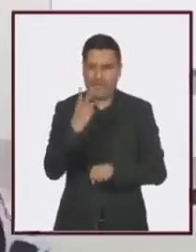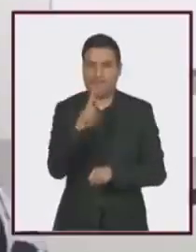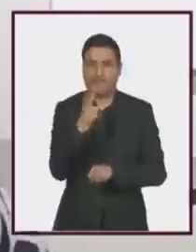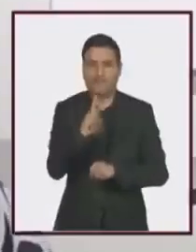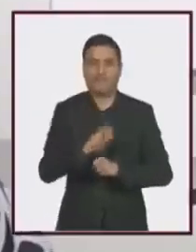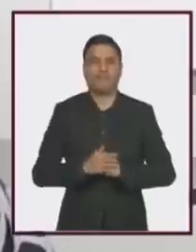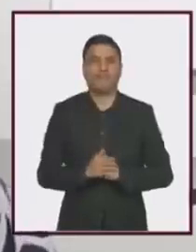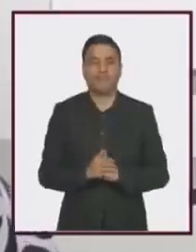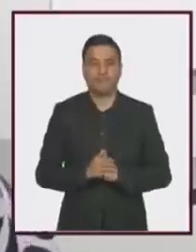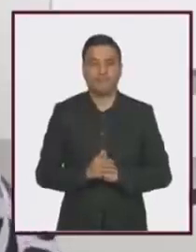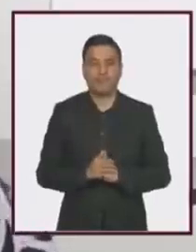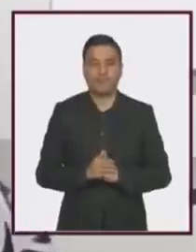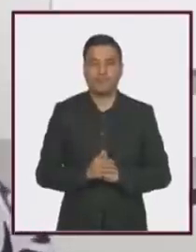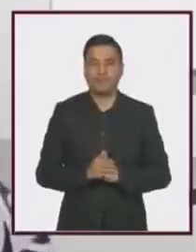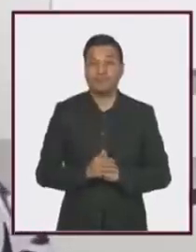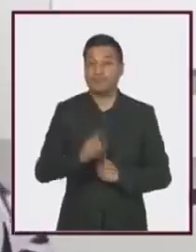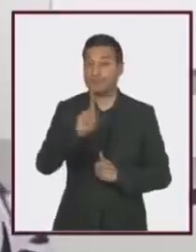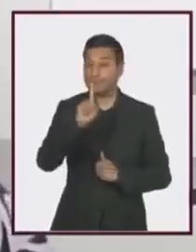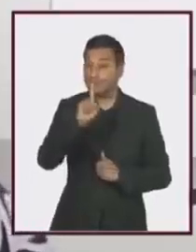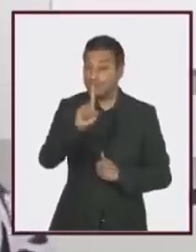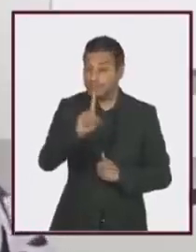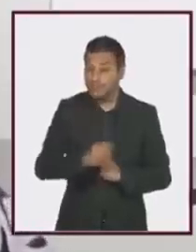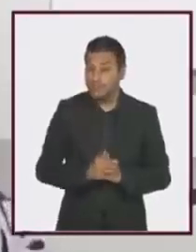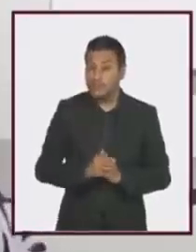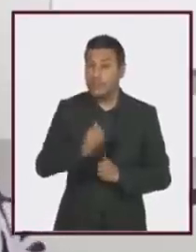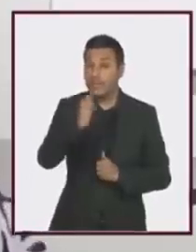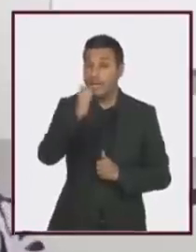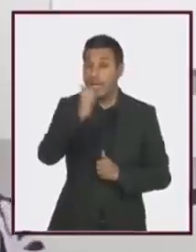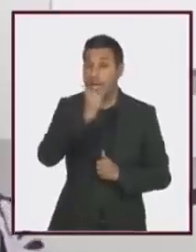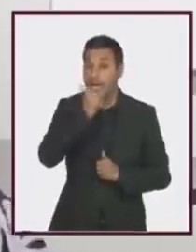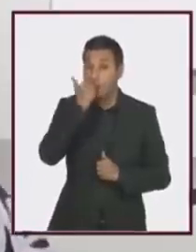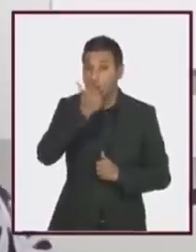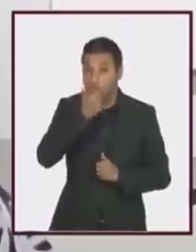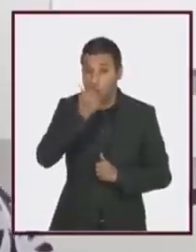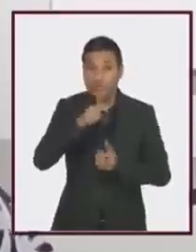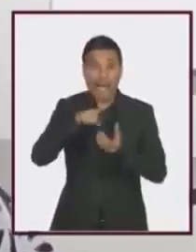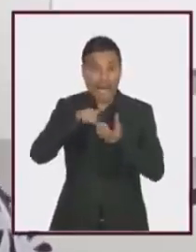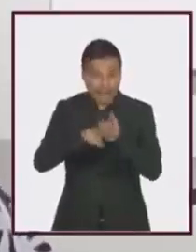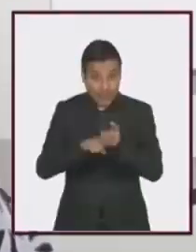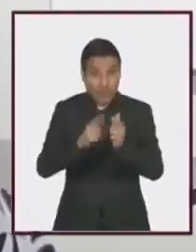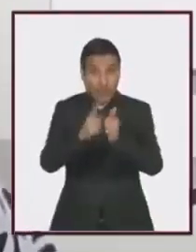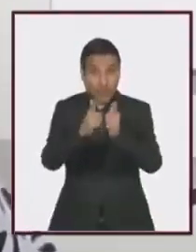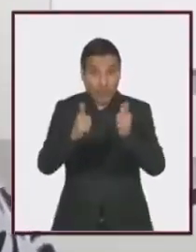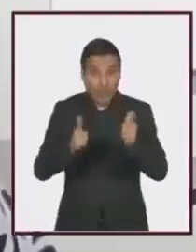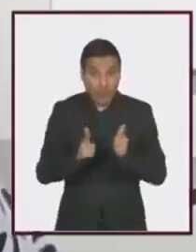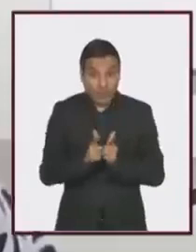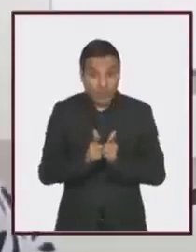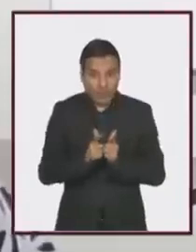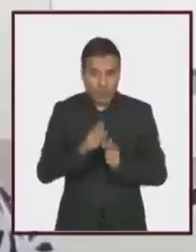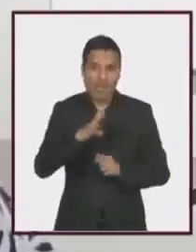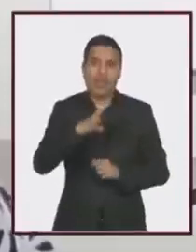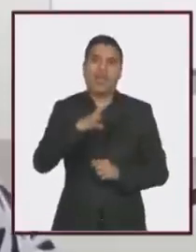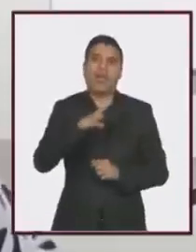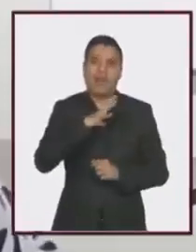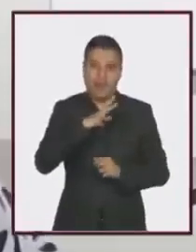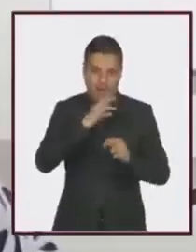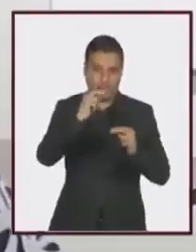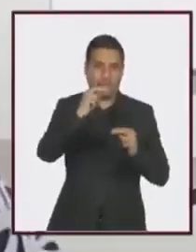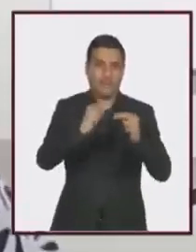embargo, los alumnos que están en ese grupo tienen distintos